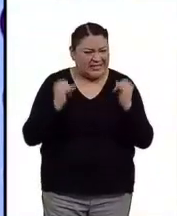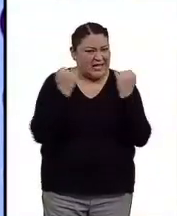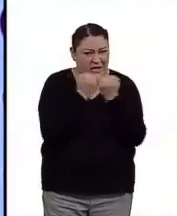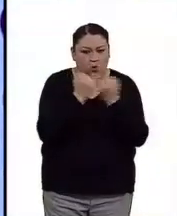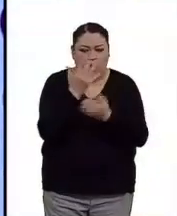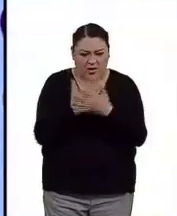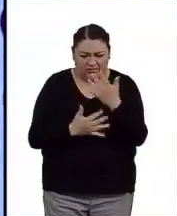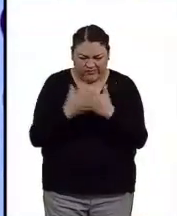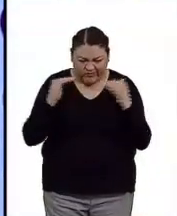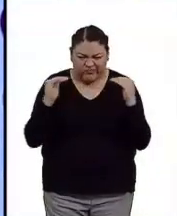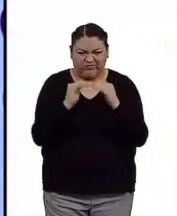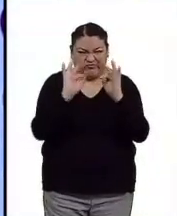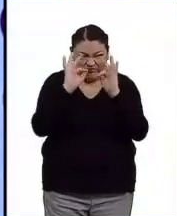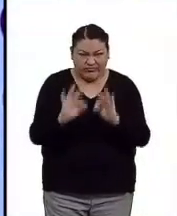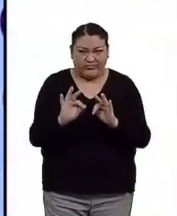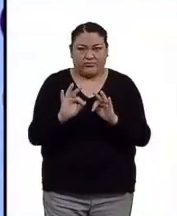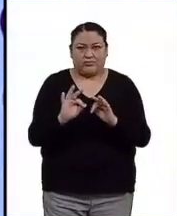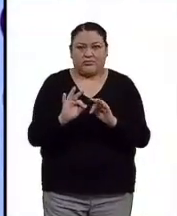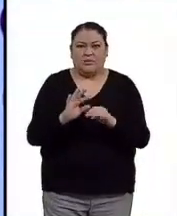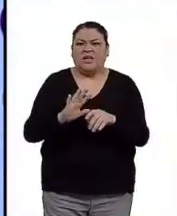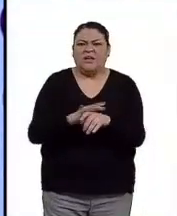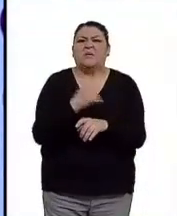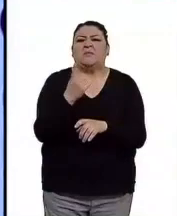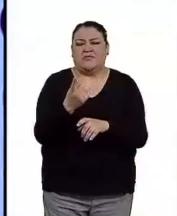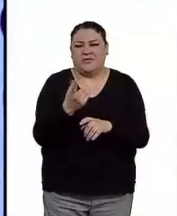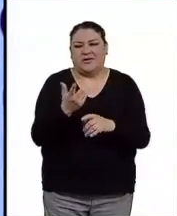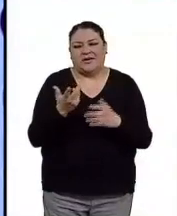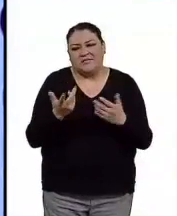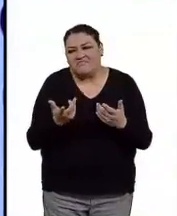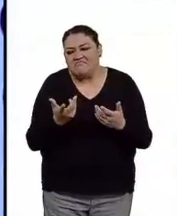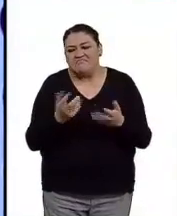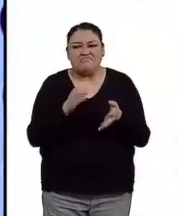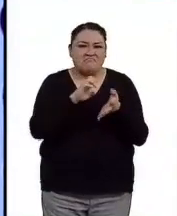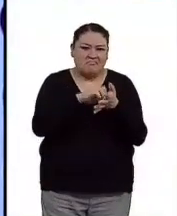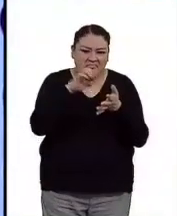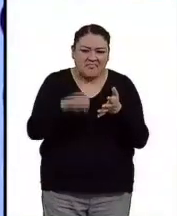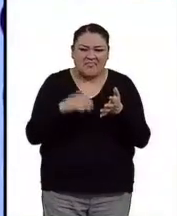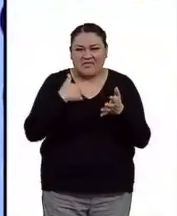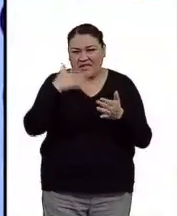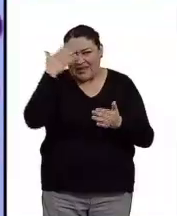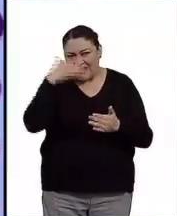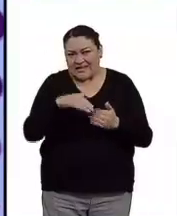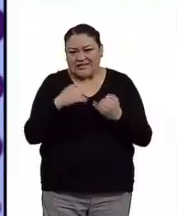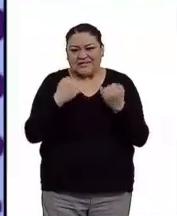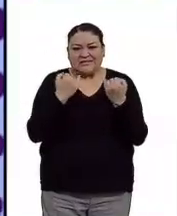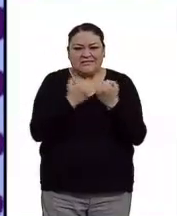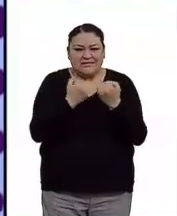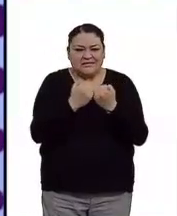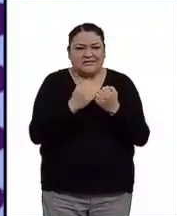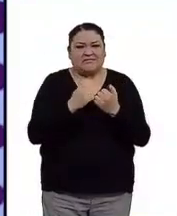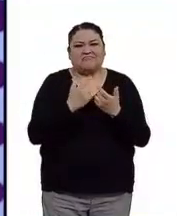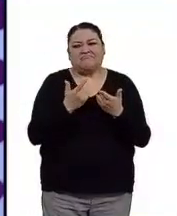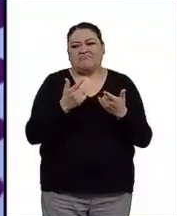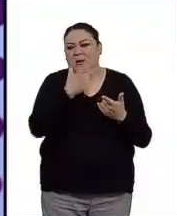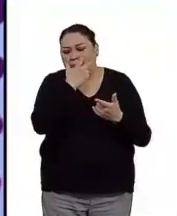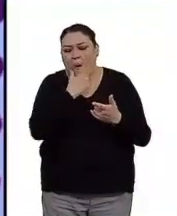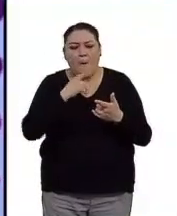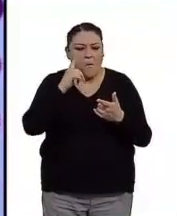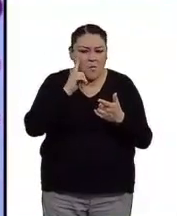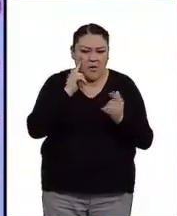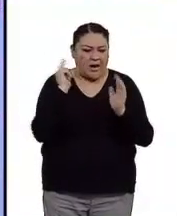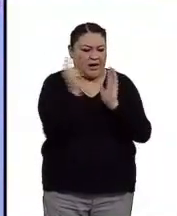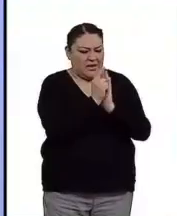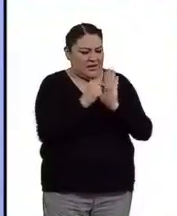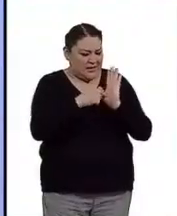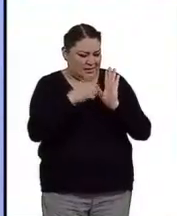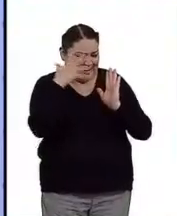hechos, porque manejar o administrar tratar de gestionar la igualdad entre mujeres y hombres solamente desde la